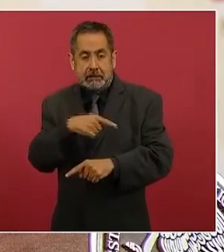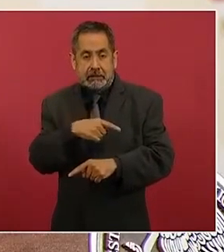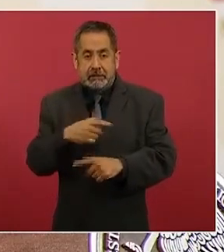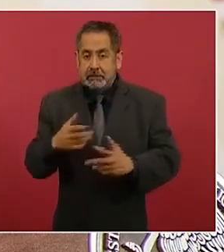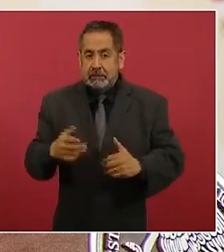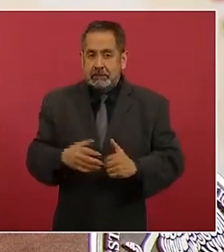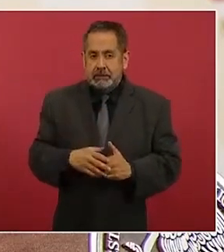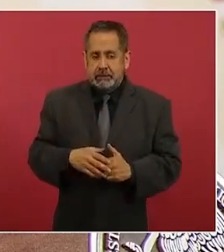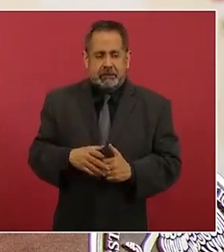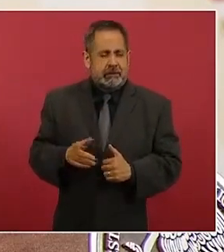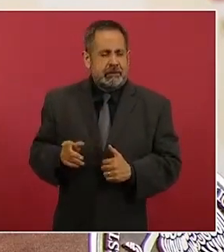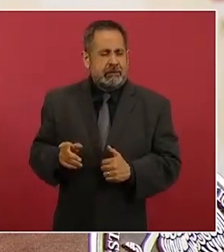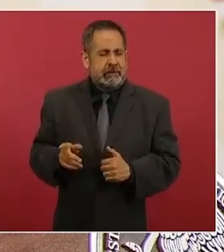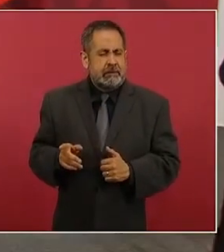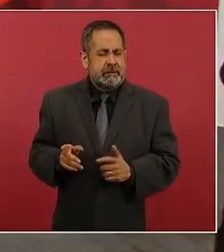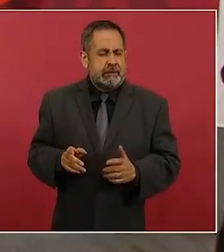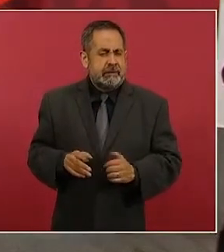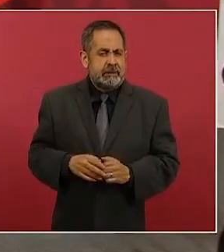la política